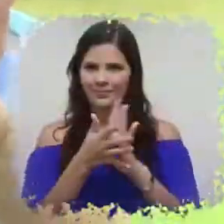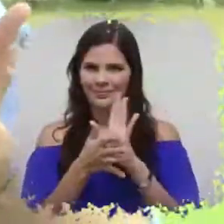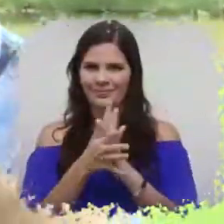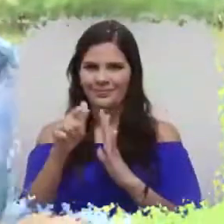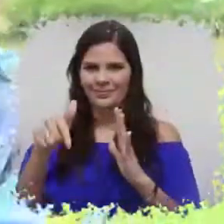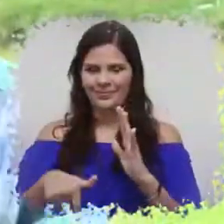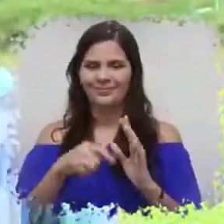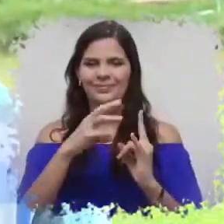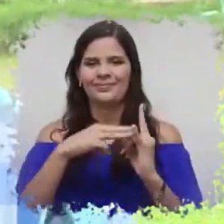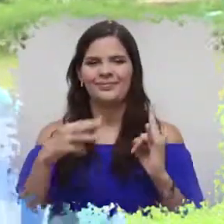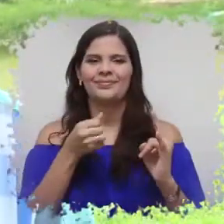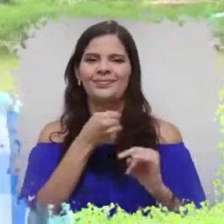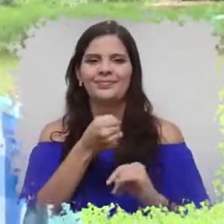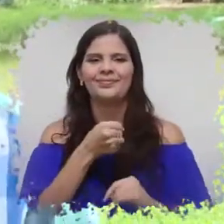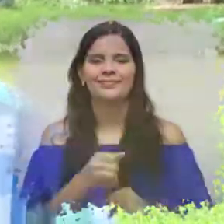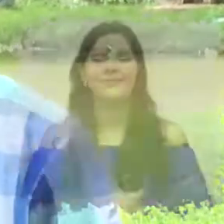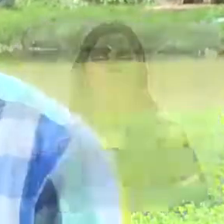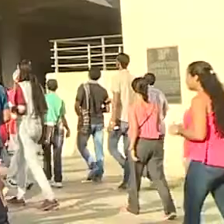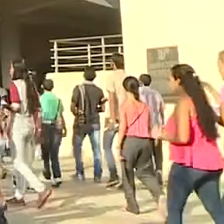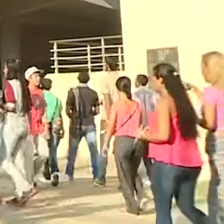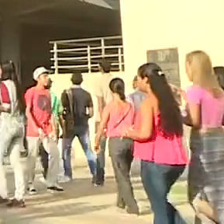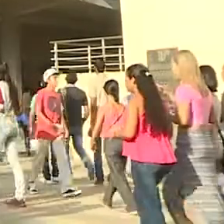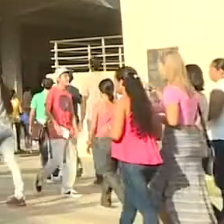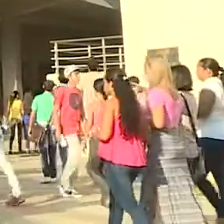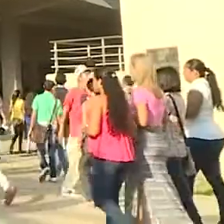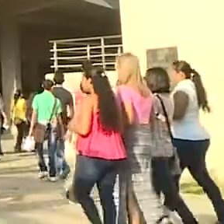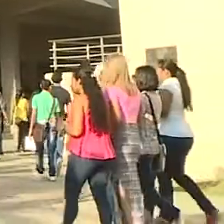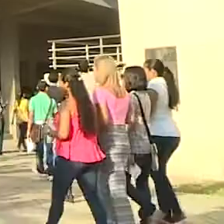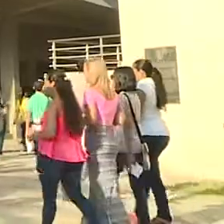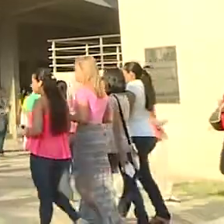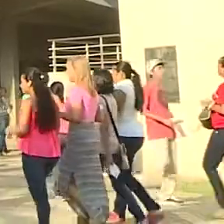Esto fue noticia en la Universidad del Magdalena.